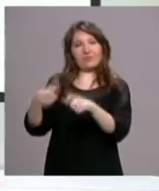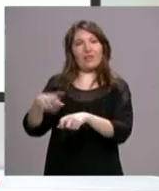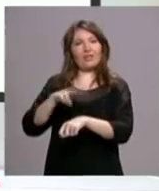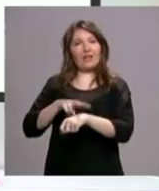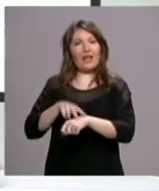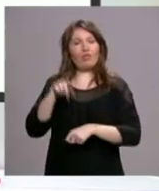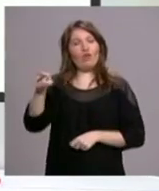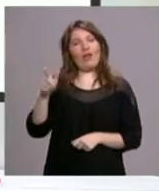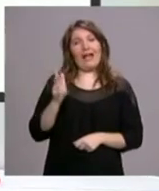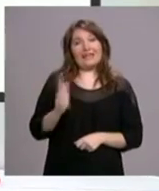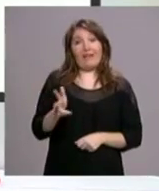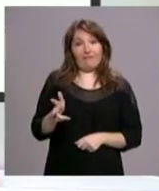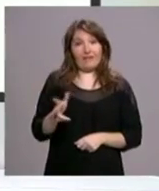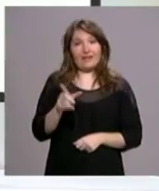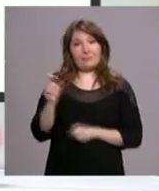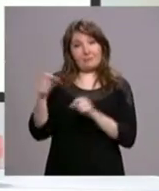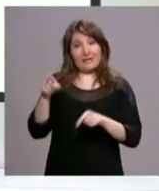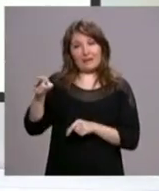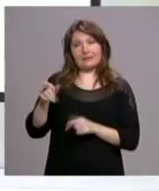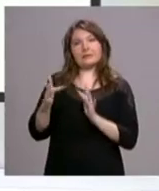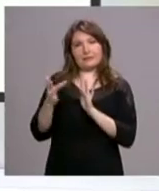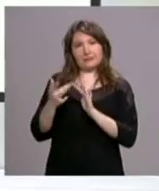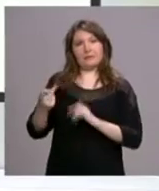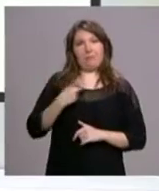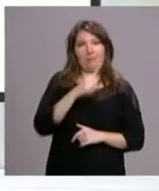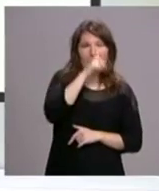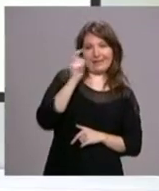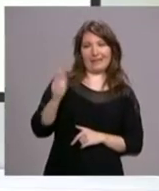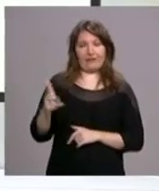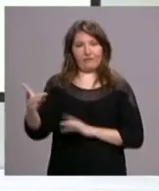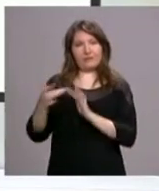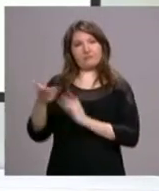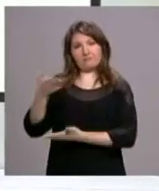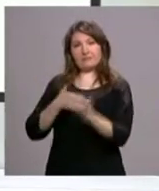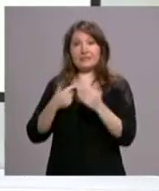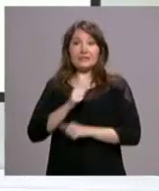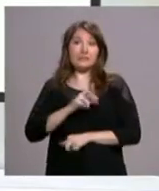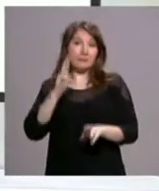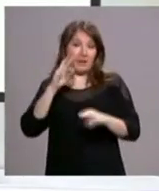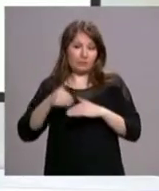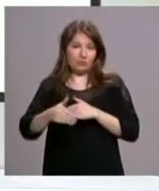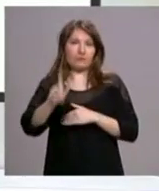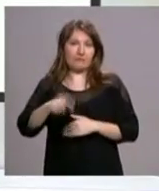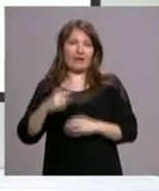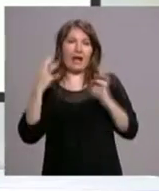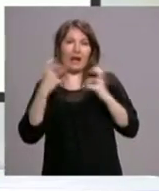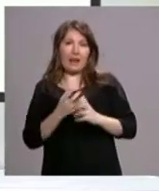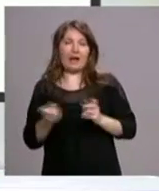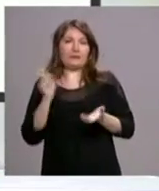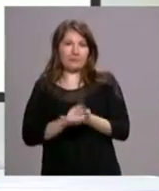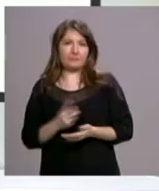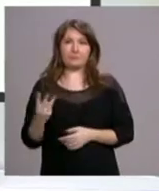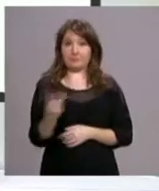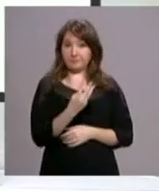de Getafe, de Migraciones de Getafe, y esperamos hacerlo también con la de Alcalá. Luego, pertenecen también a